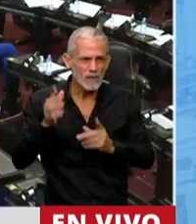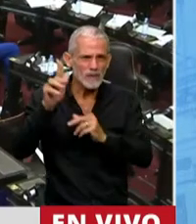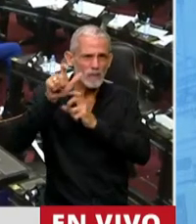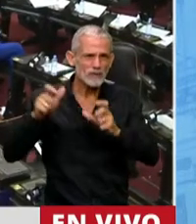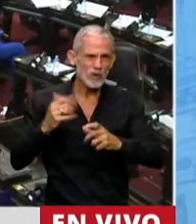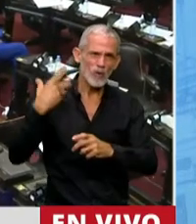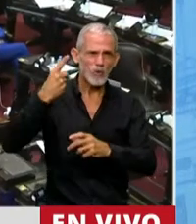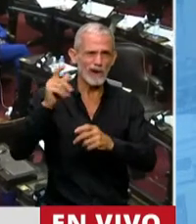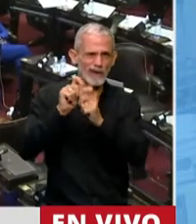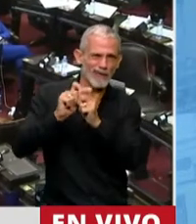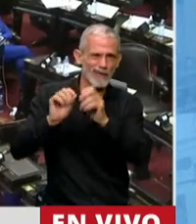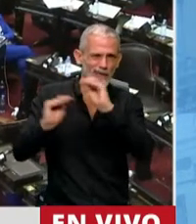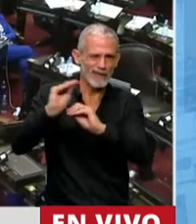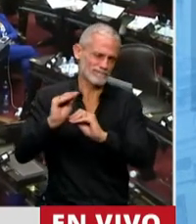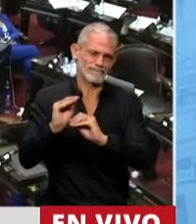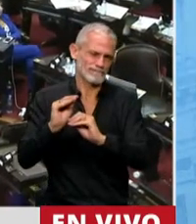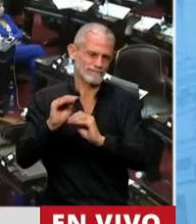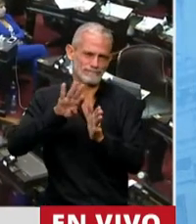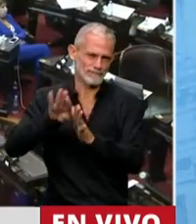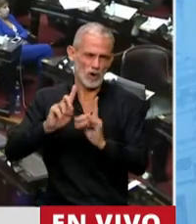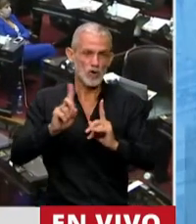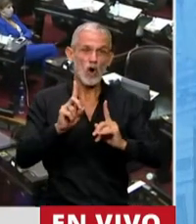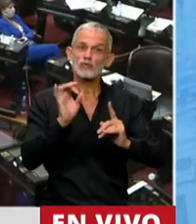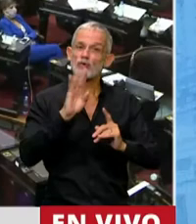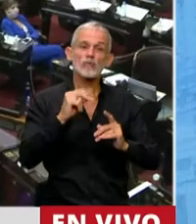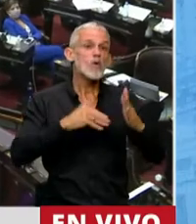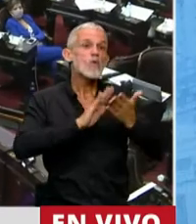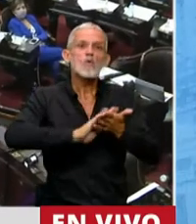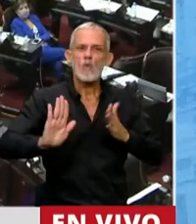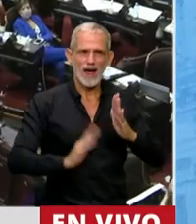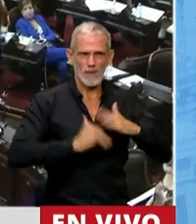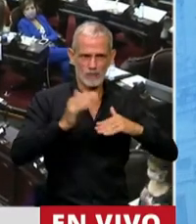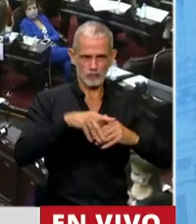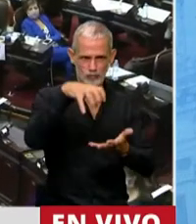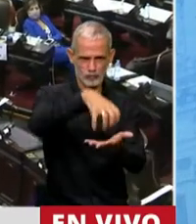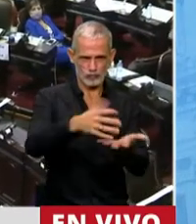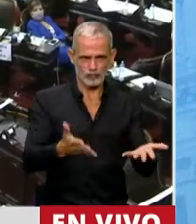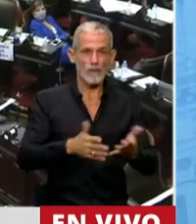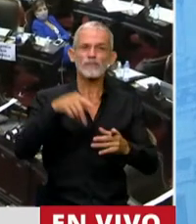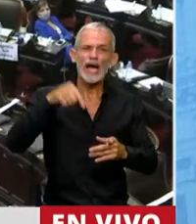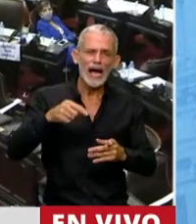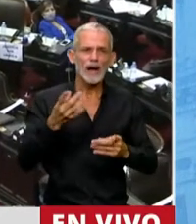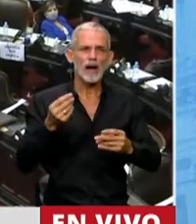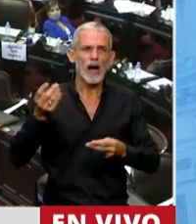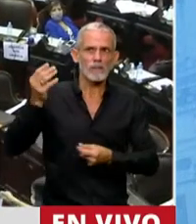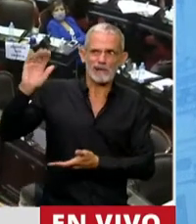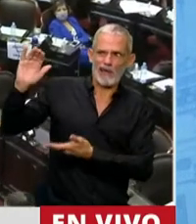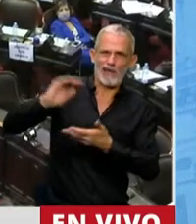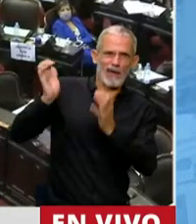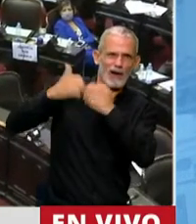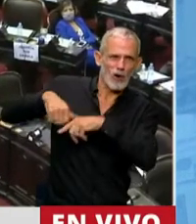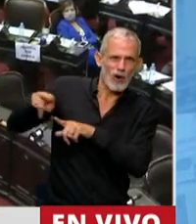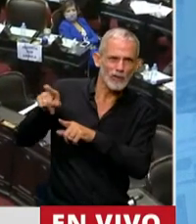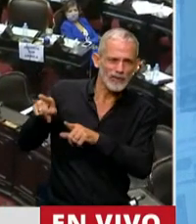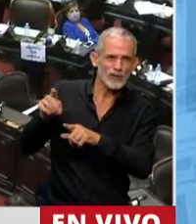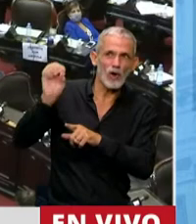en eso me parece muy importante resaltarlo. Y lo otro es que Aquí no hay lugar para el blanqueo de